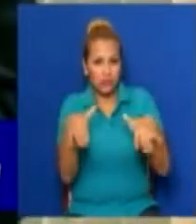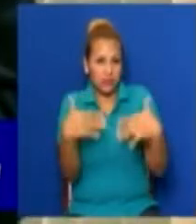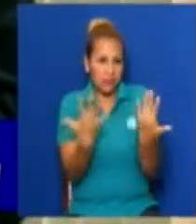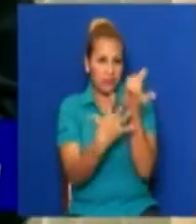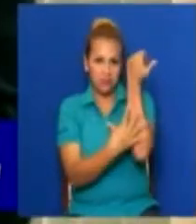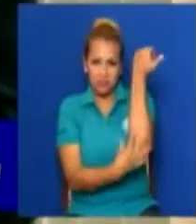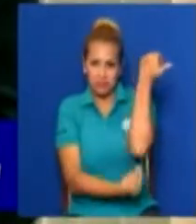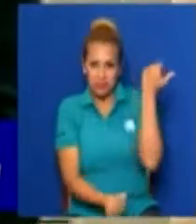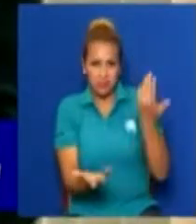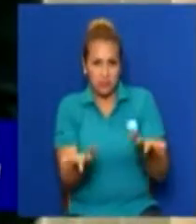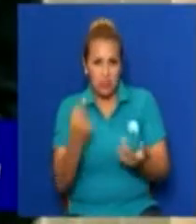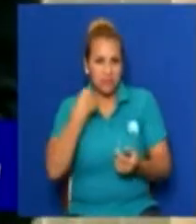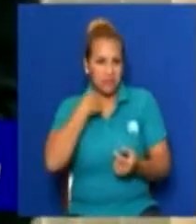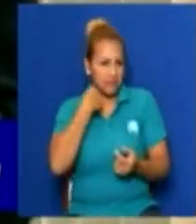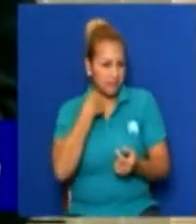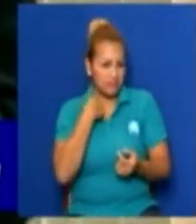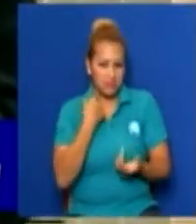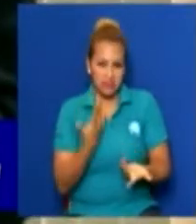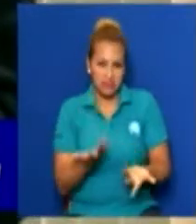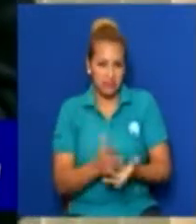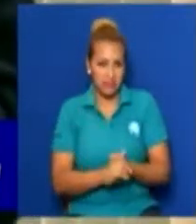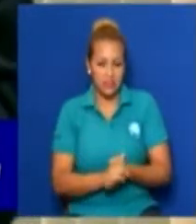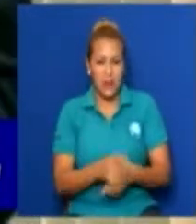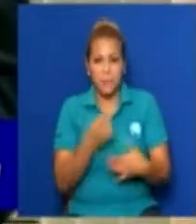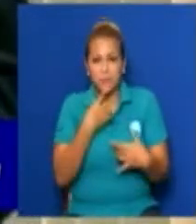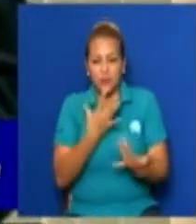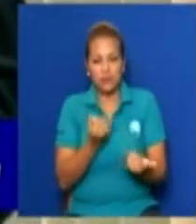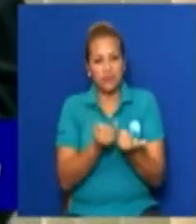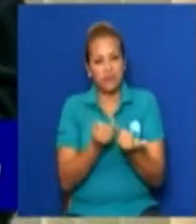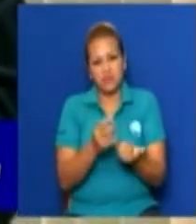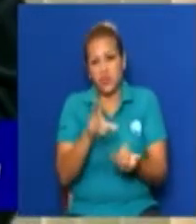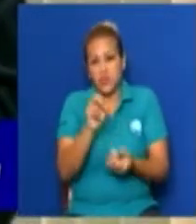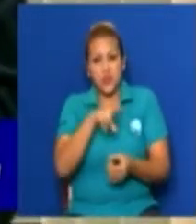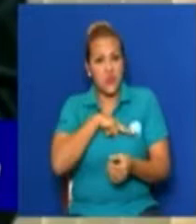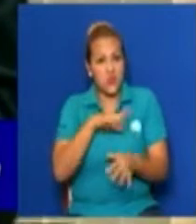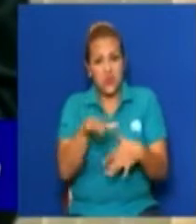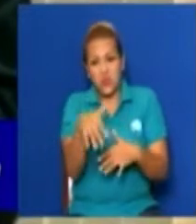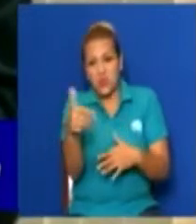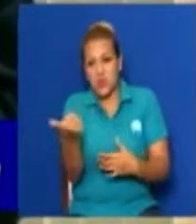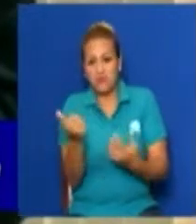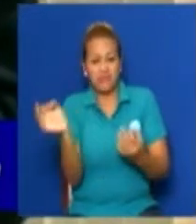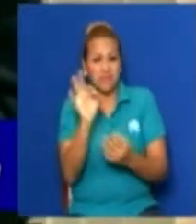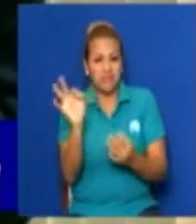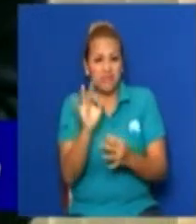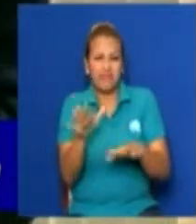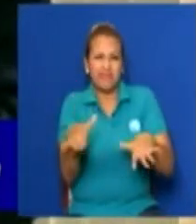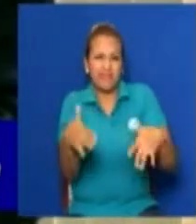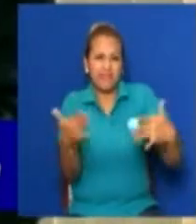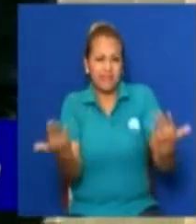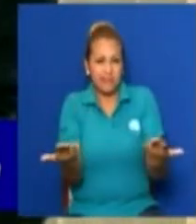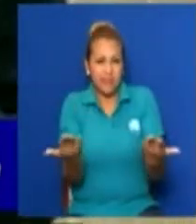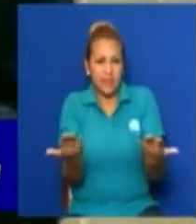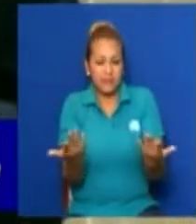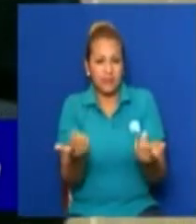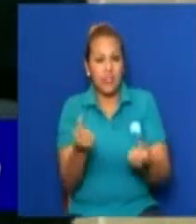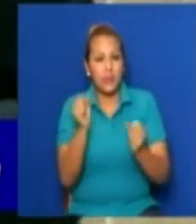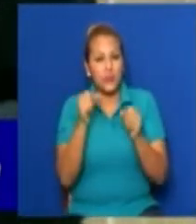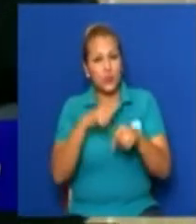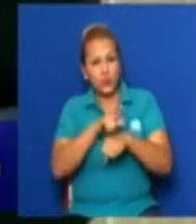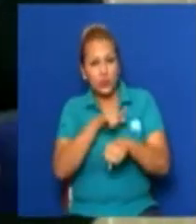pobres siempre, porque no hay otra fórmula mágica para